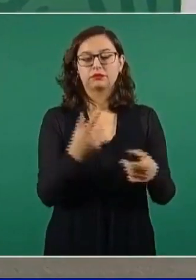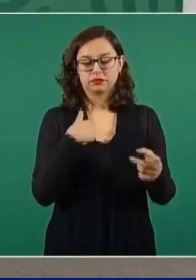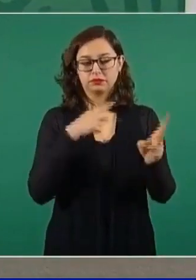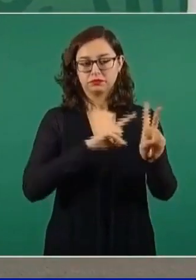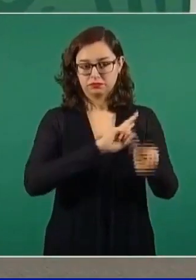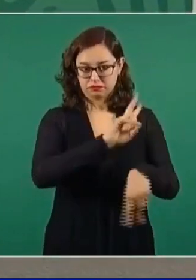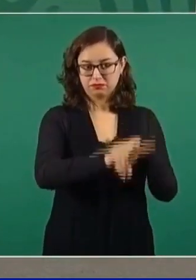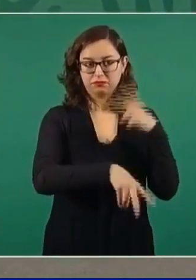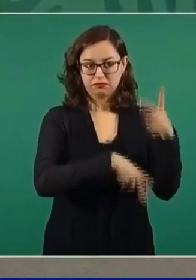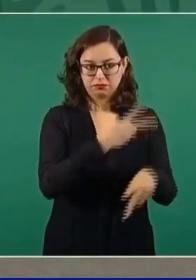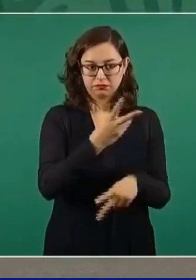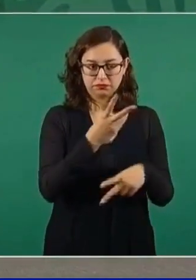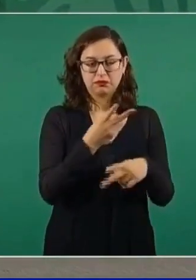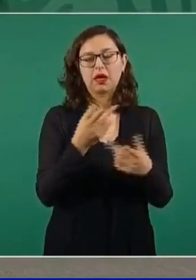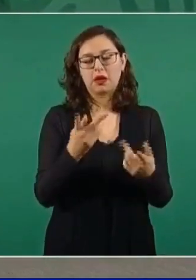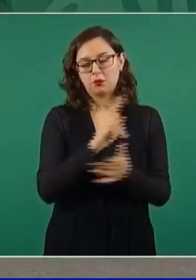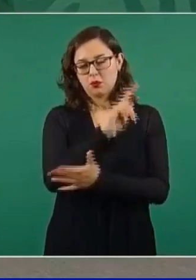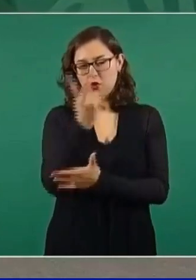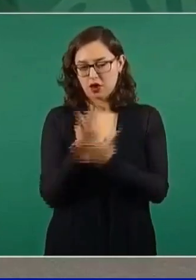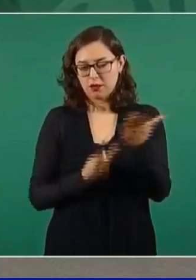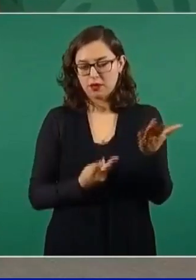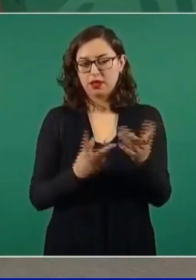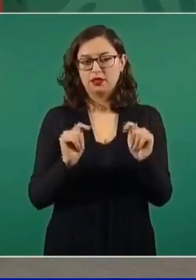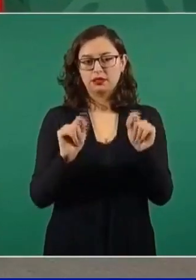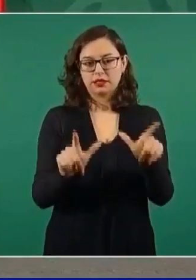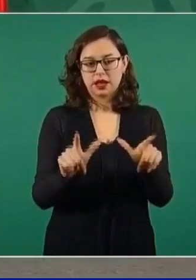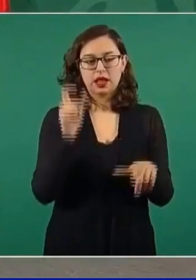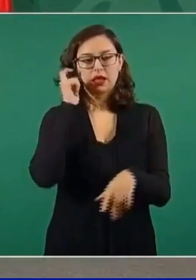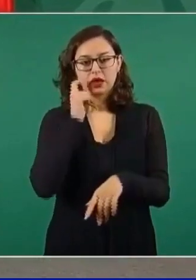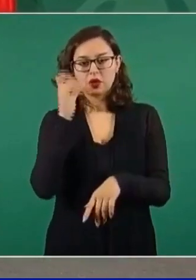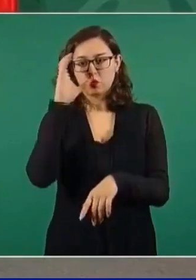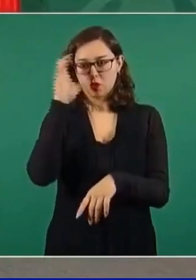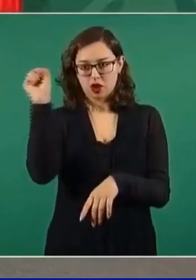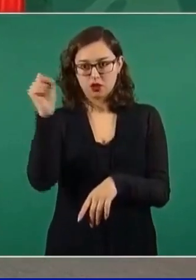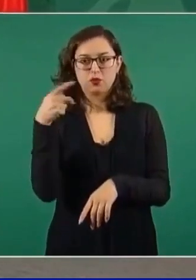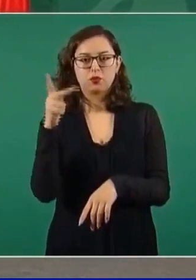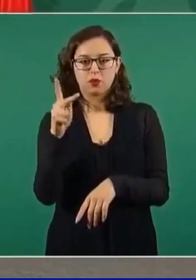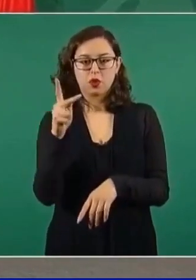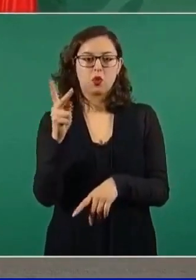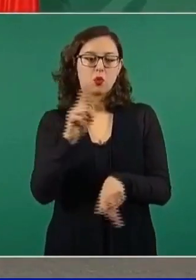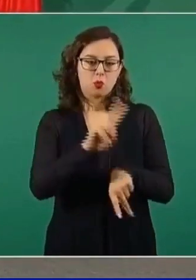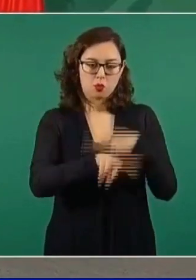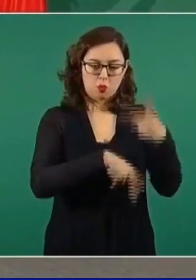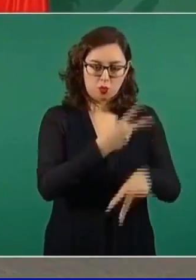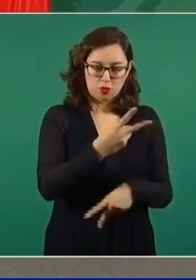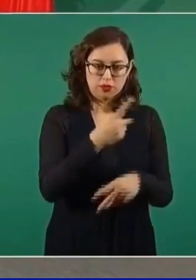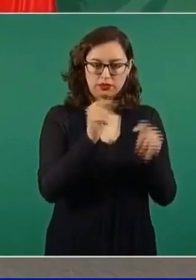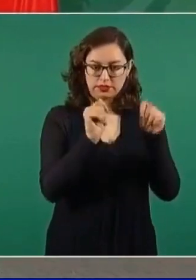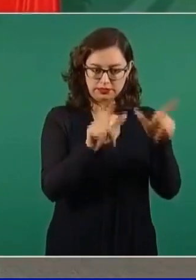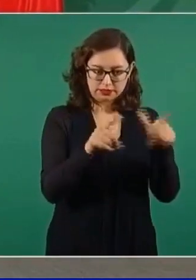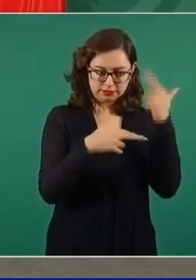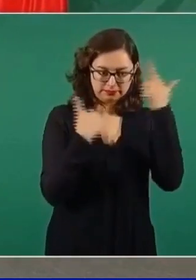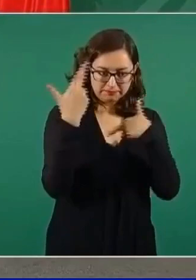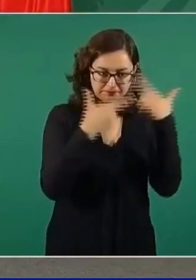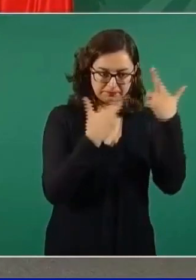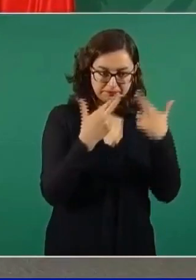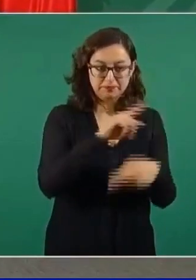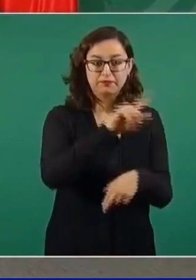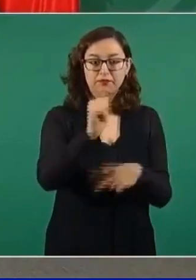luego en Guerrero, y regreso para ese acto, y